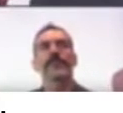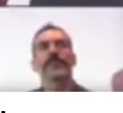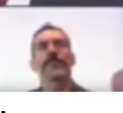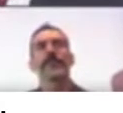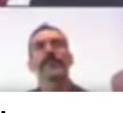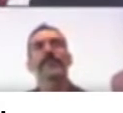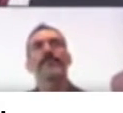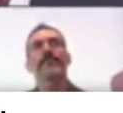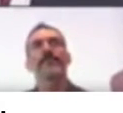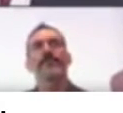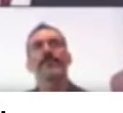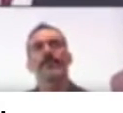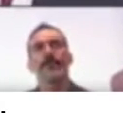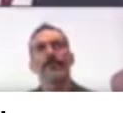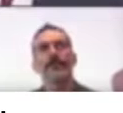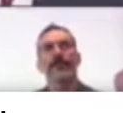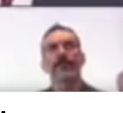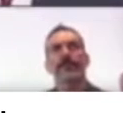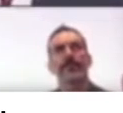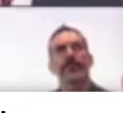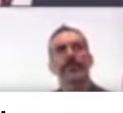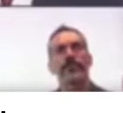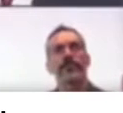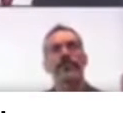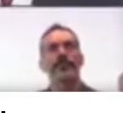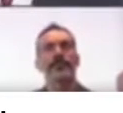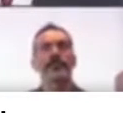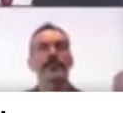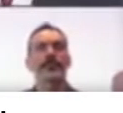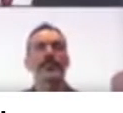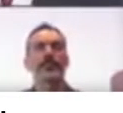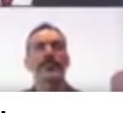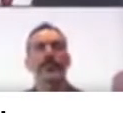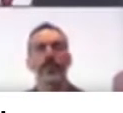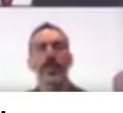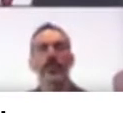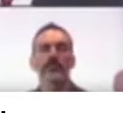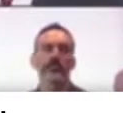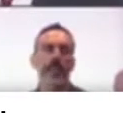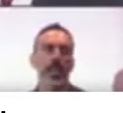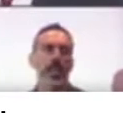Pero esa es nuestra coordinación. Esa es nuestra coordinación en protección civil.